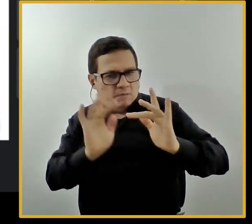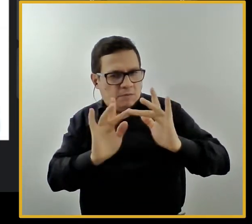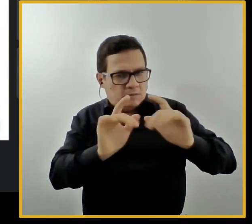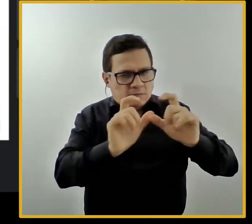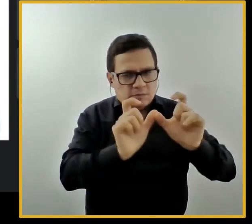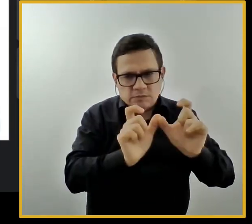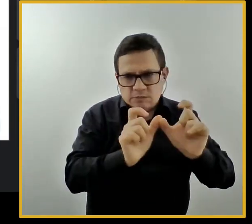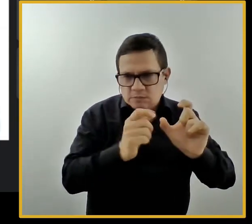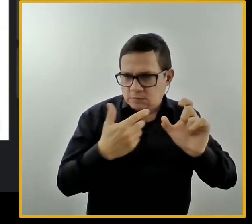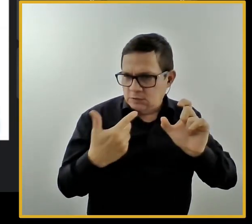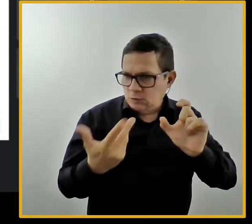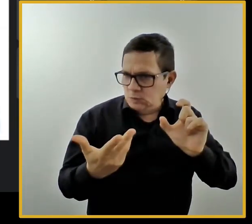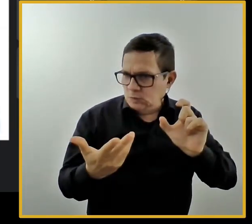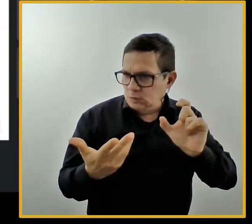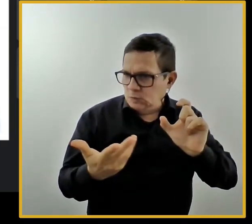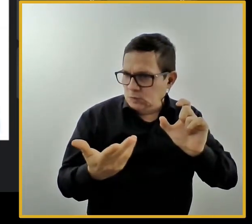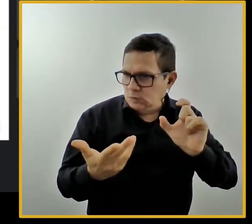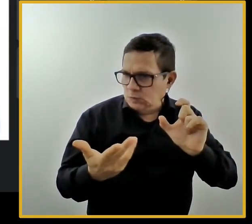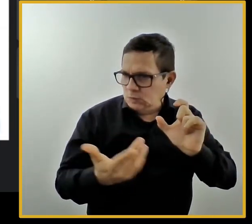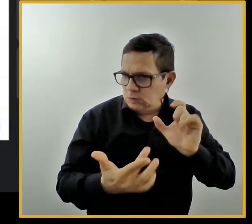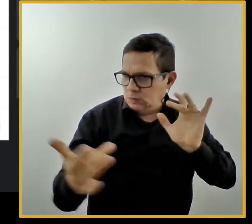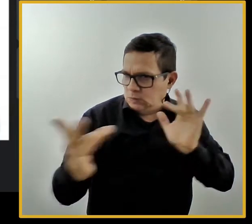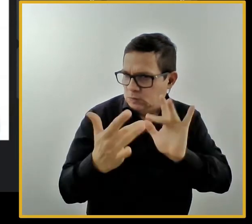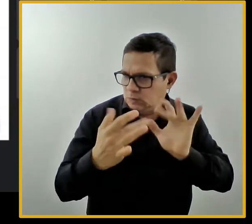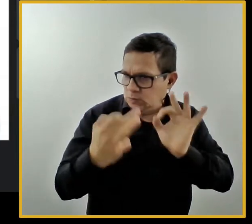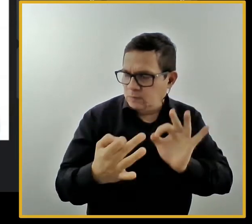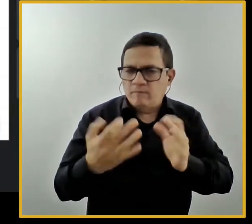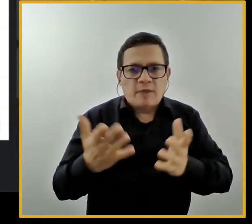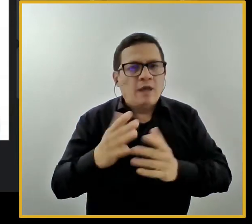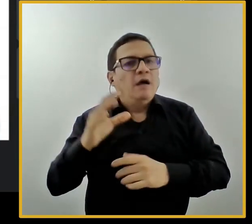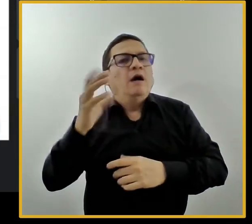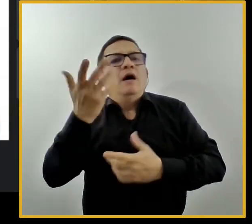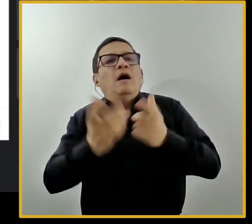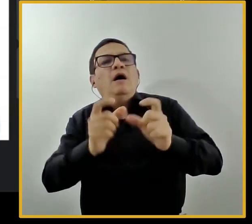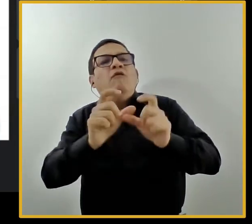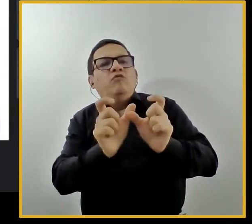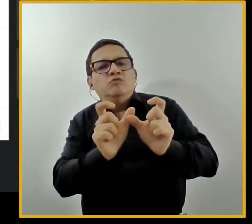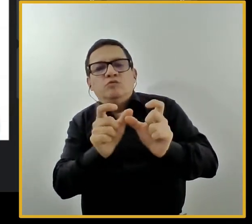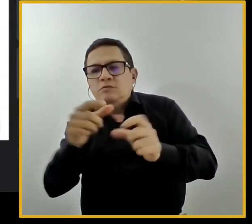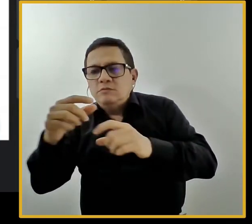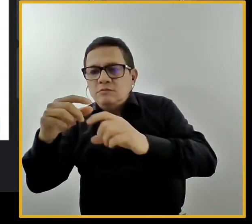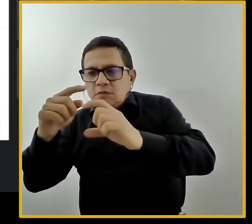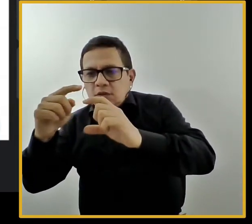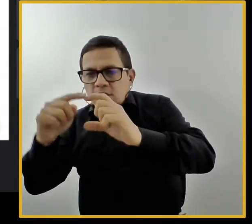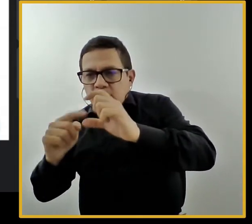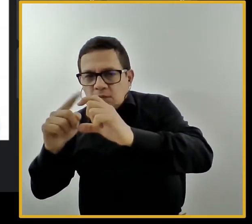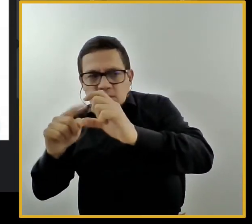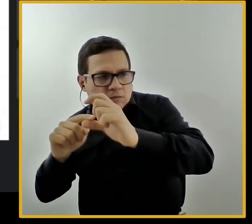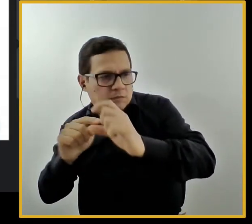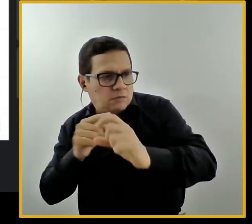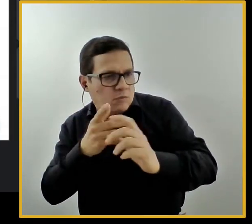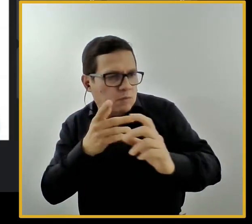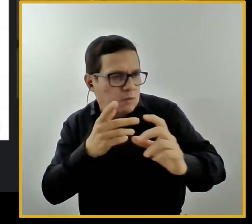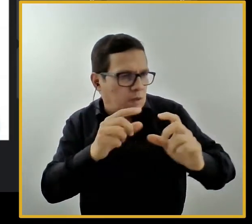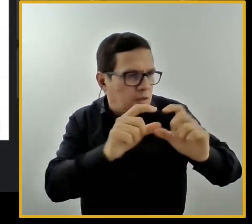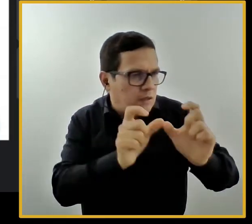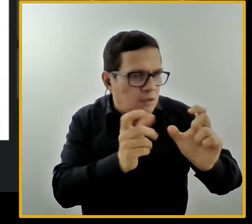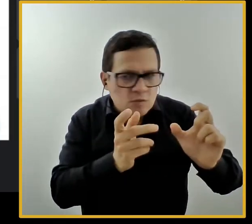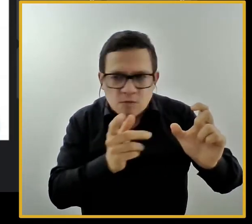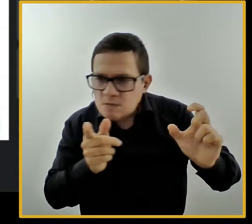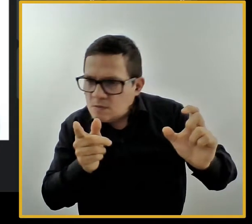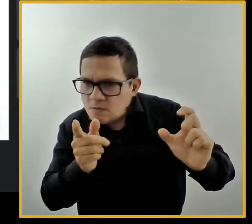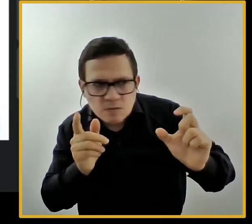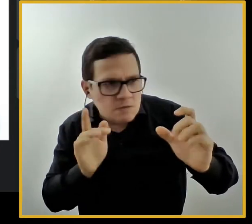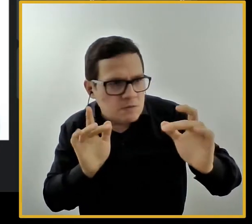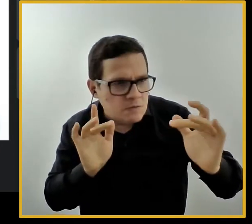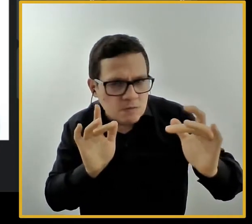nosotros hacemos es encontrar esa función que va a satisfacer esa ecuación. Aquí tenemos algo muy